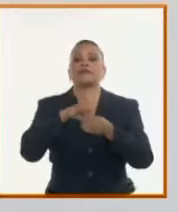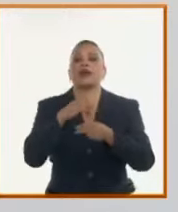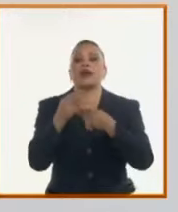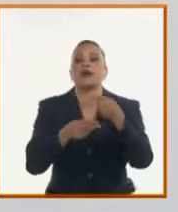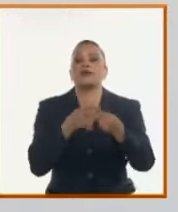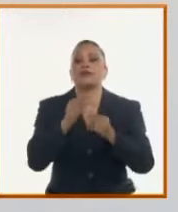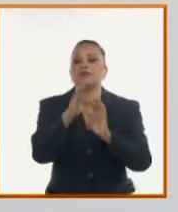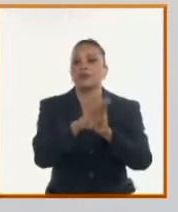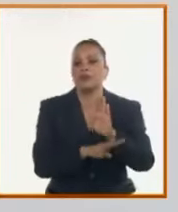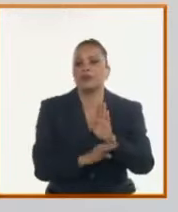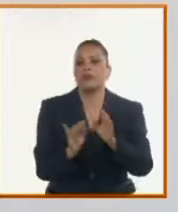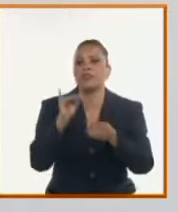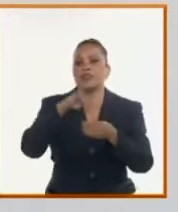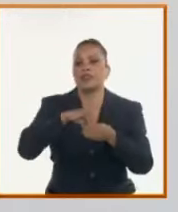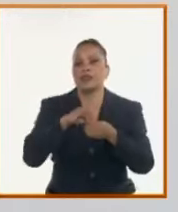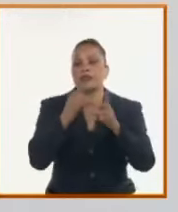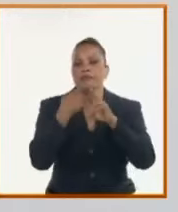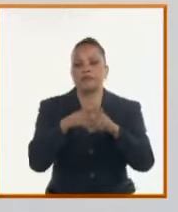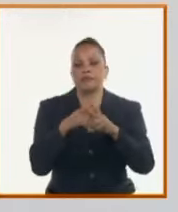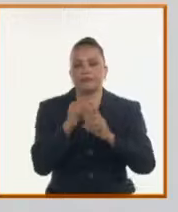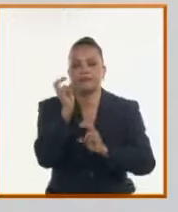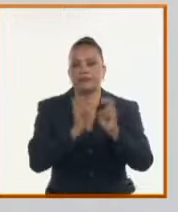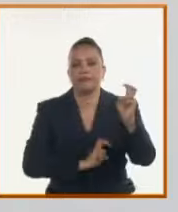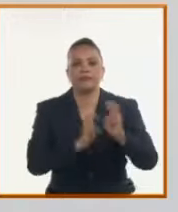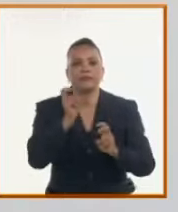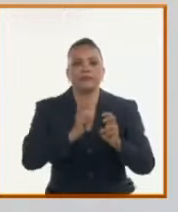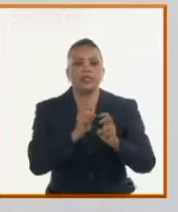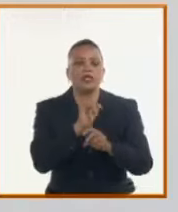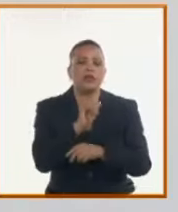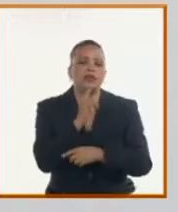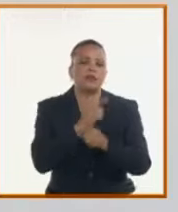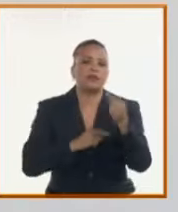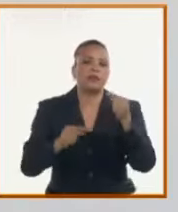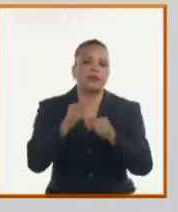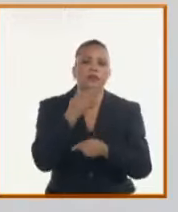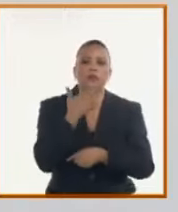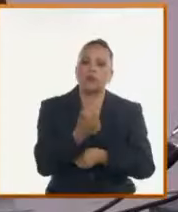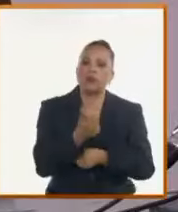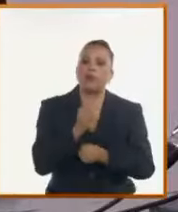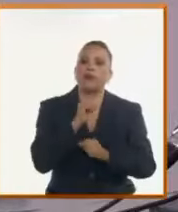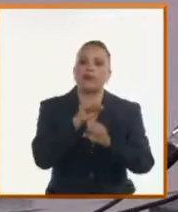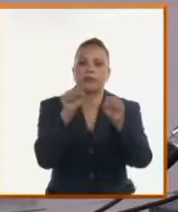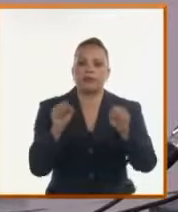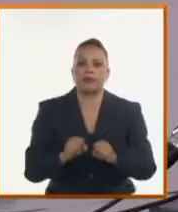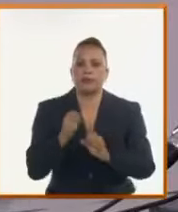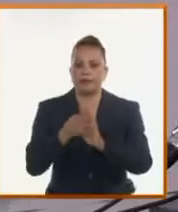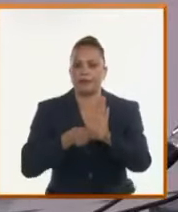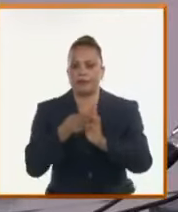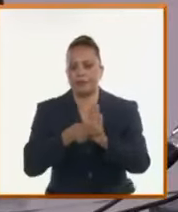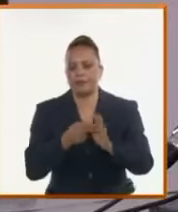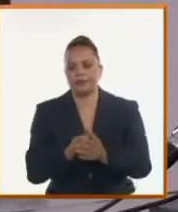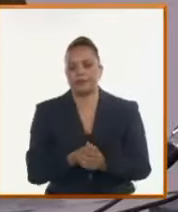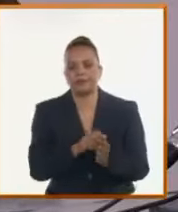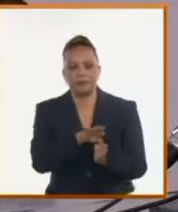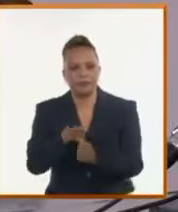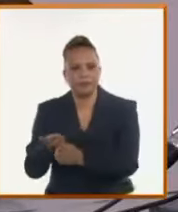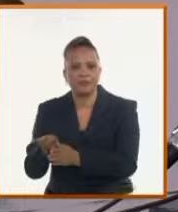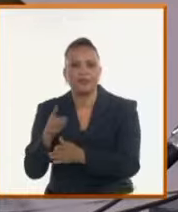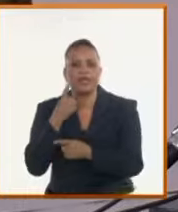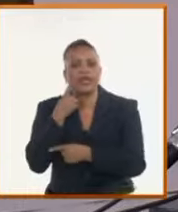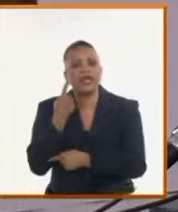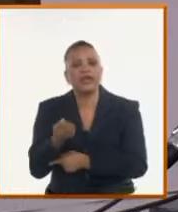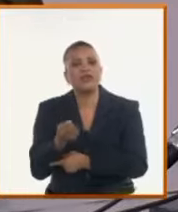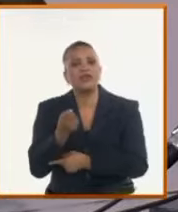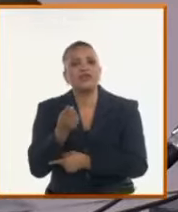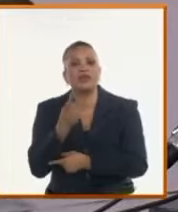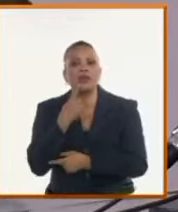de rehabilitación del taller y sobre todo por el impacto que tiene para el para el sistema ferroviario bueno Es parte también de ese intento de de de